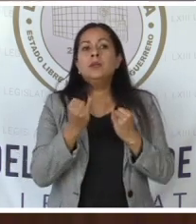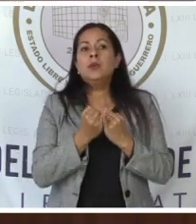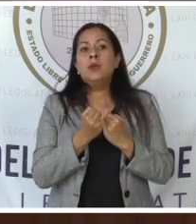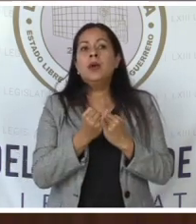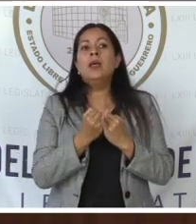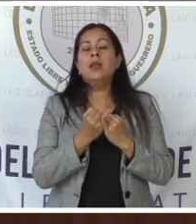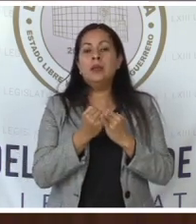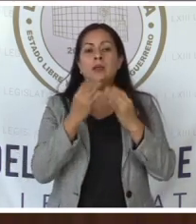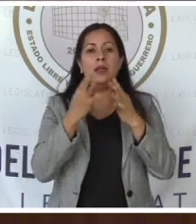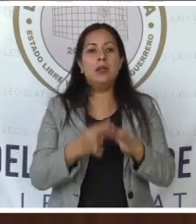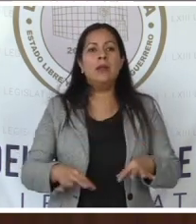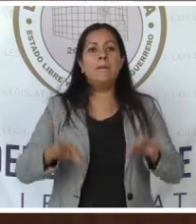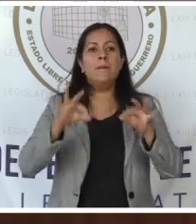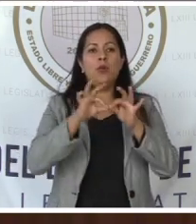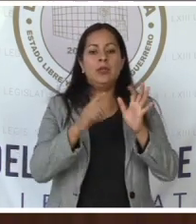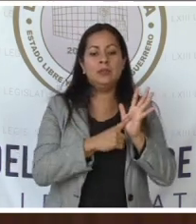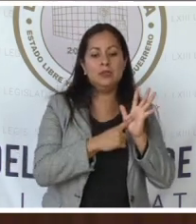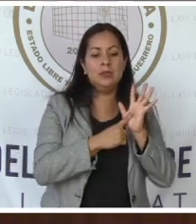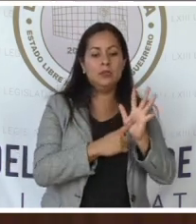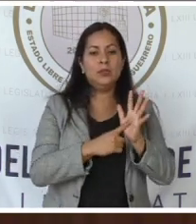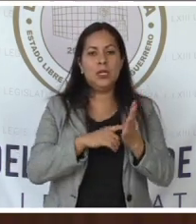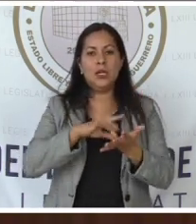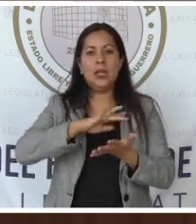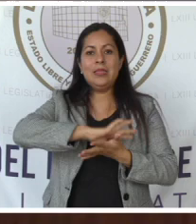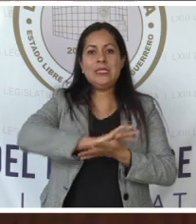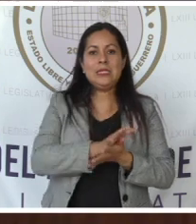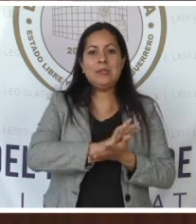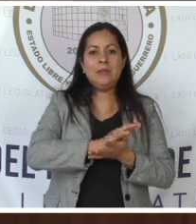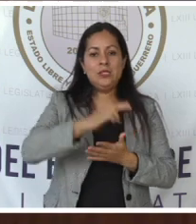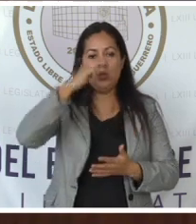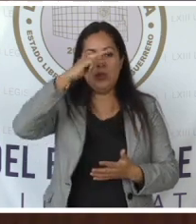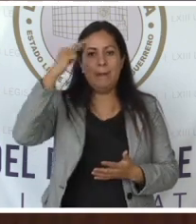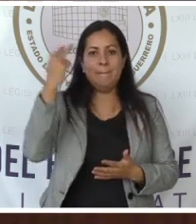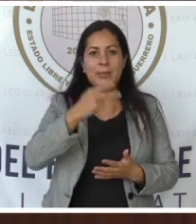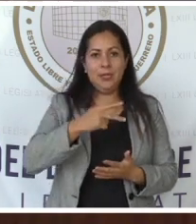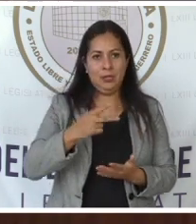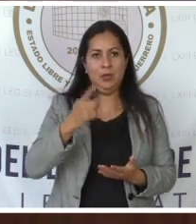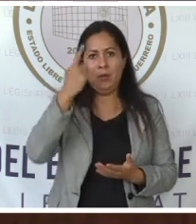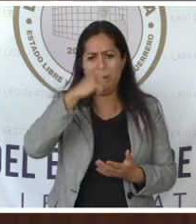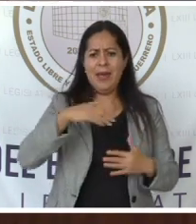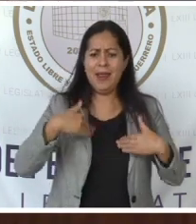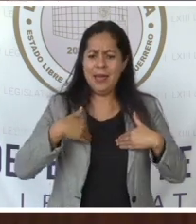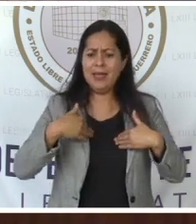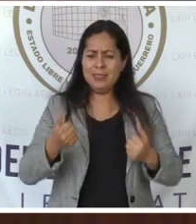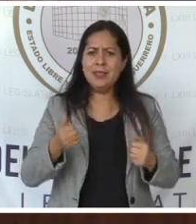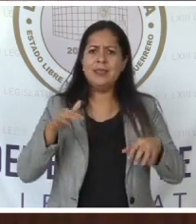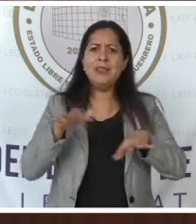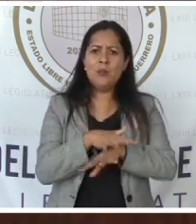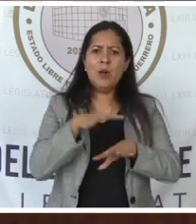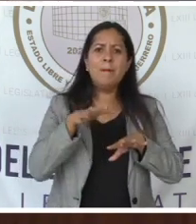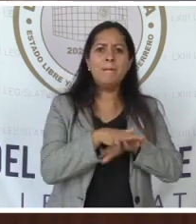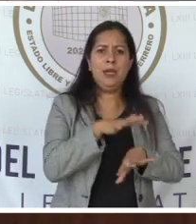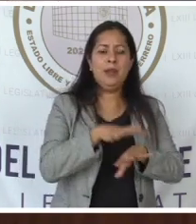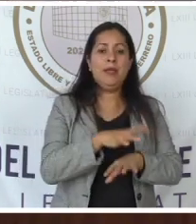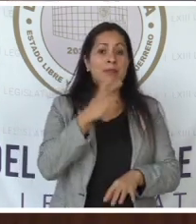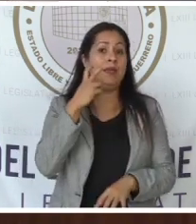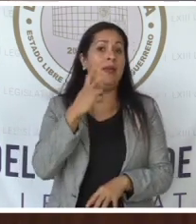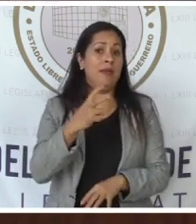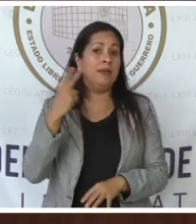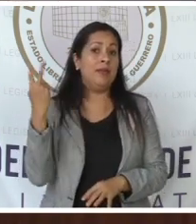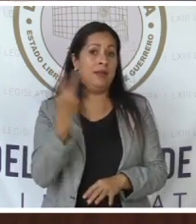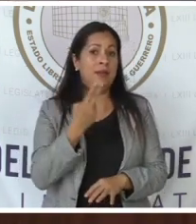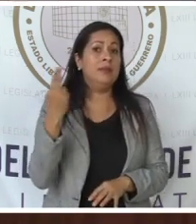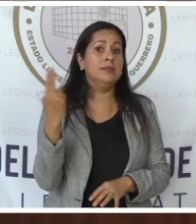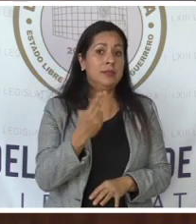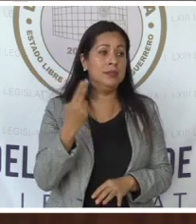la importancia de hacer visible la discriminación en México para comprenderla y modificarla. De ahí la necesidad